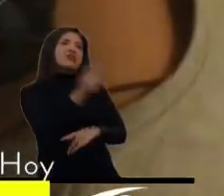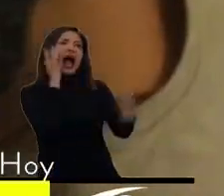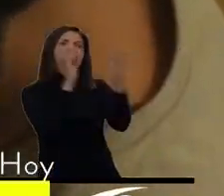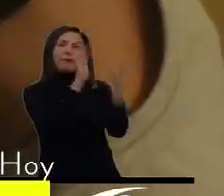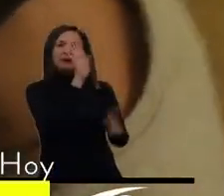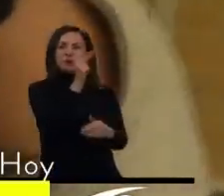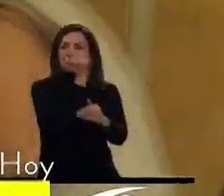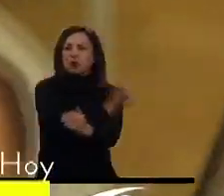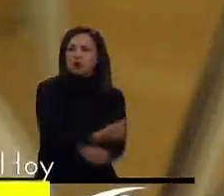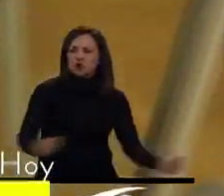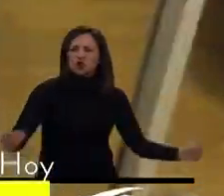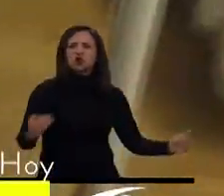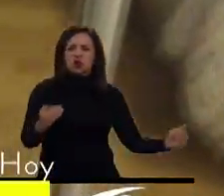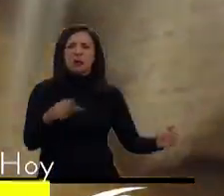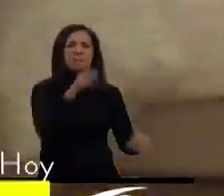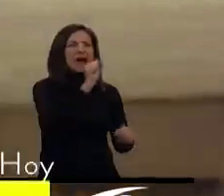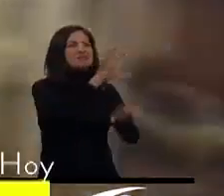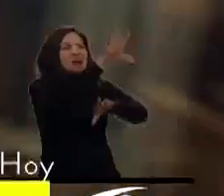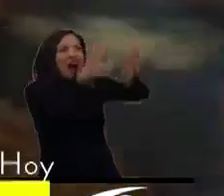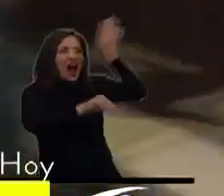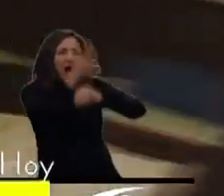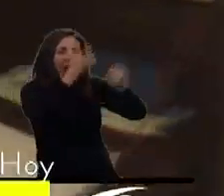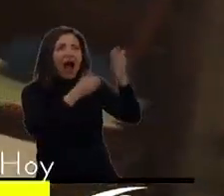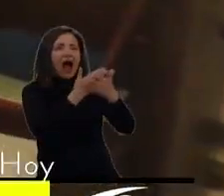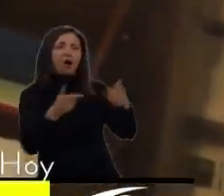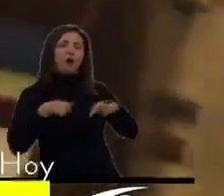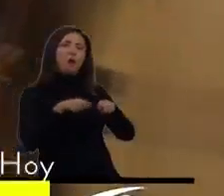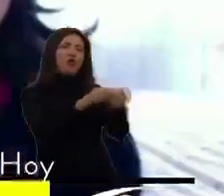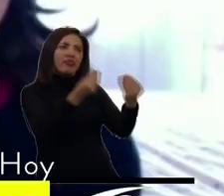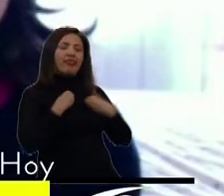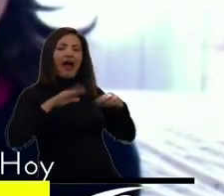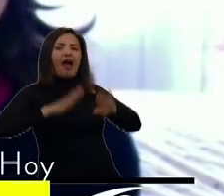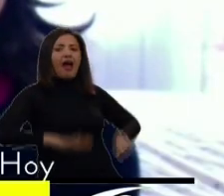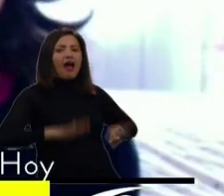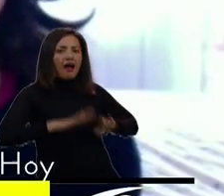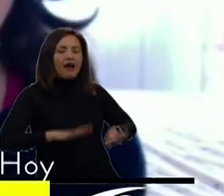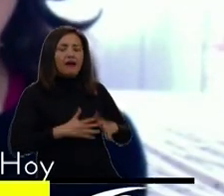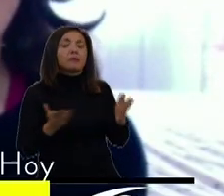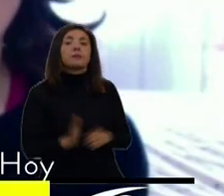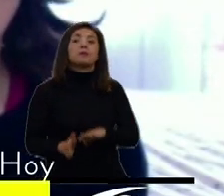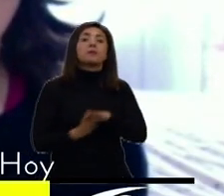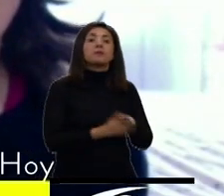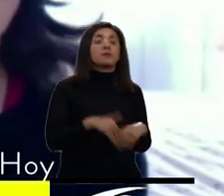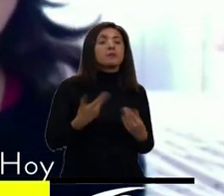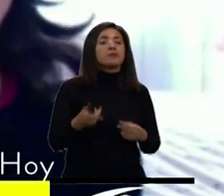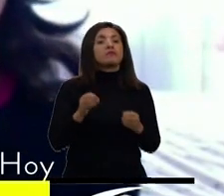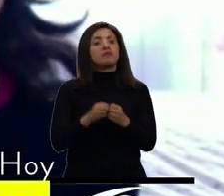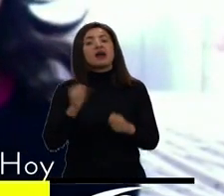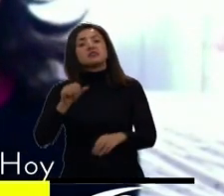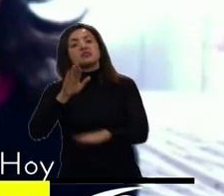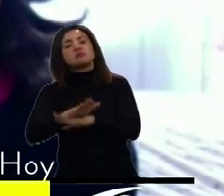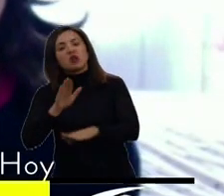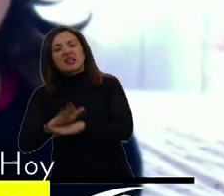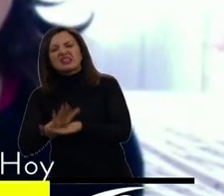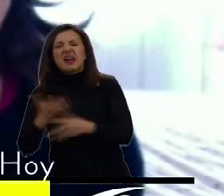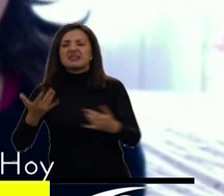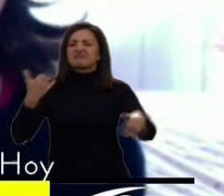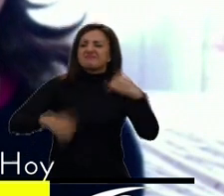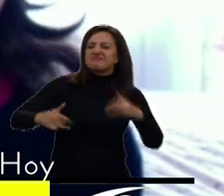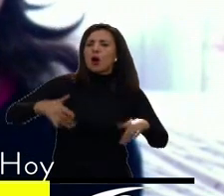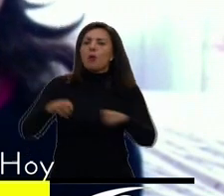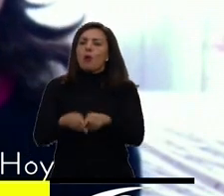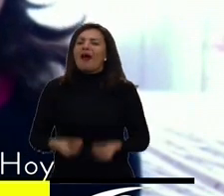niños, dedicado a niños, para que aprendan también y estén tranquilos. Y las tardes son más festivaleras. Las tardes las dejamos un poco